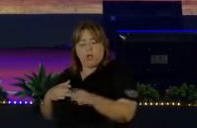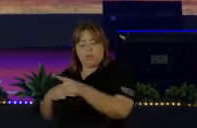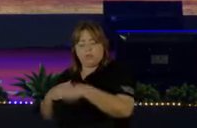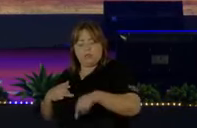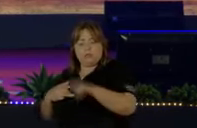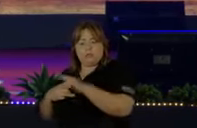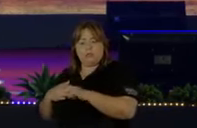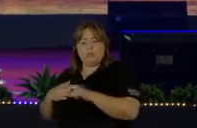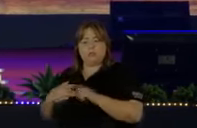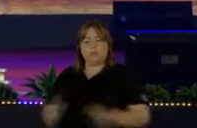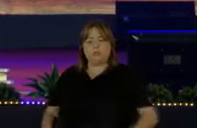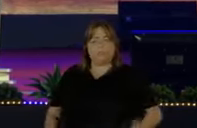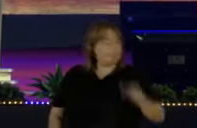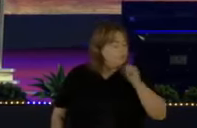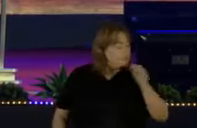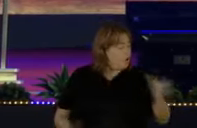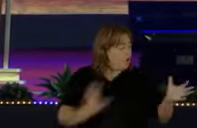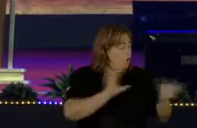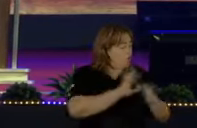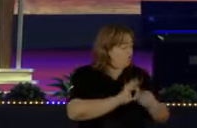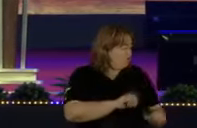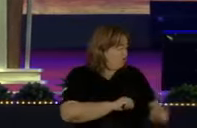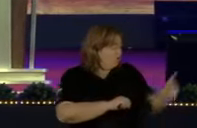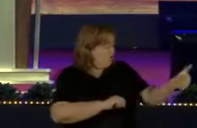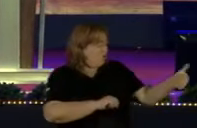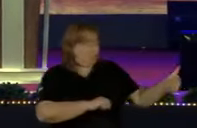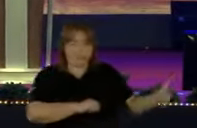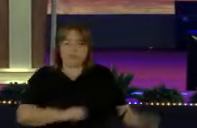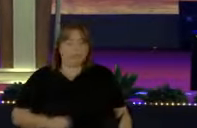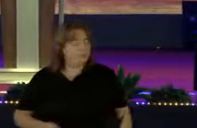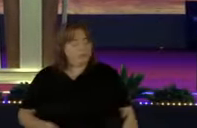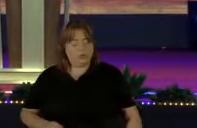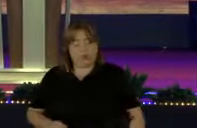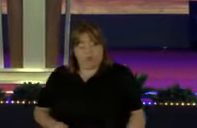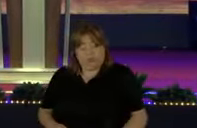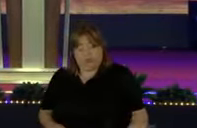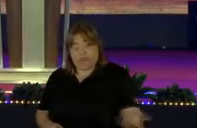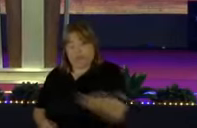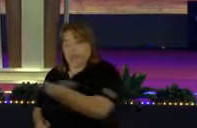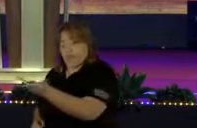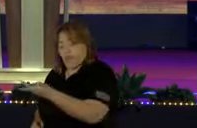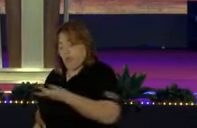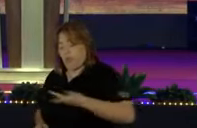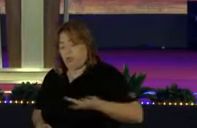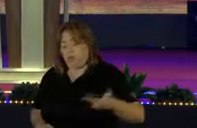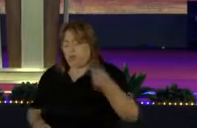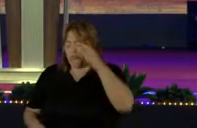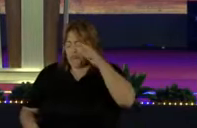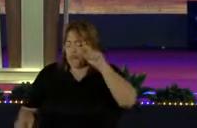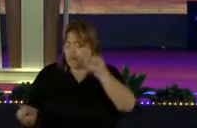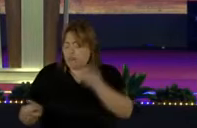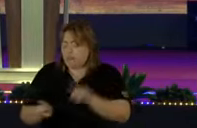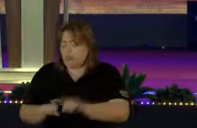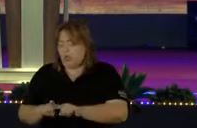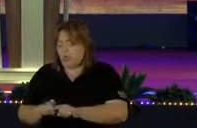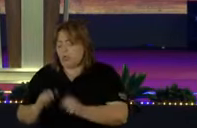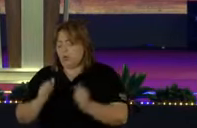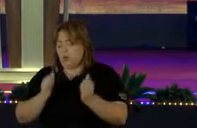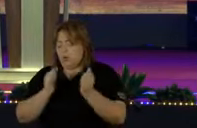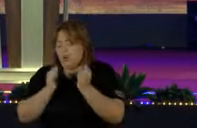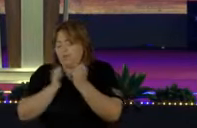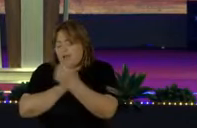Entonces no se unieron con aquellos que detractores, no, se unieron con los que pensaban, los que amaban y habían